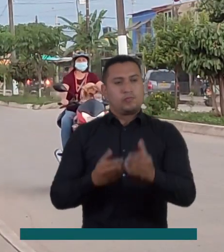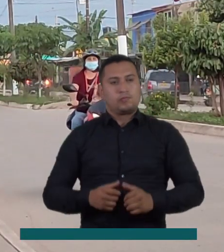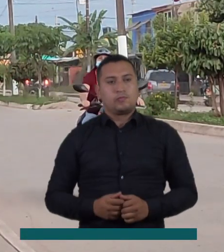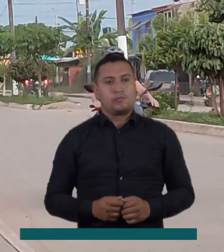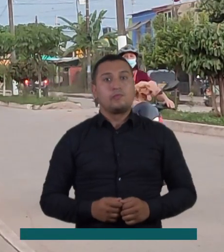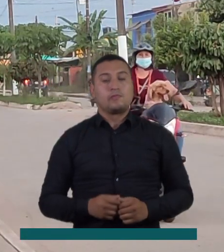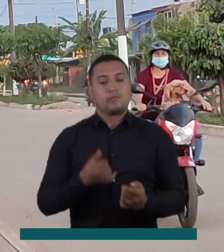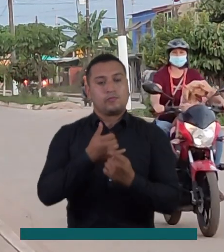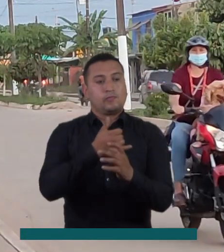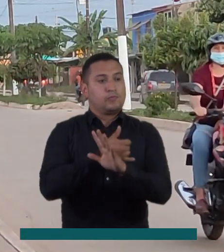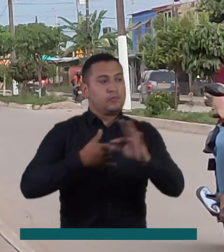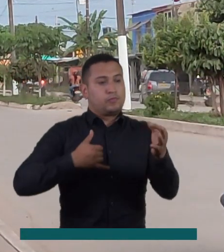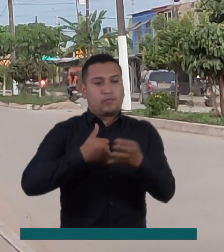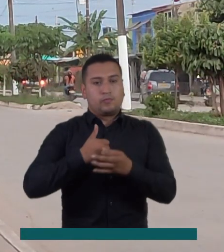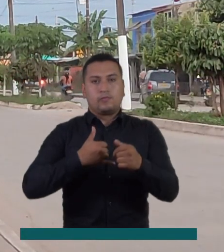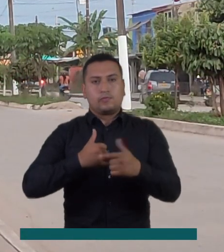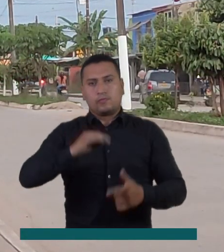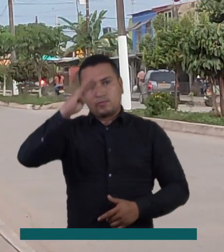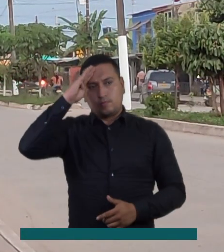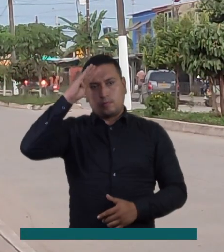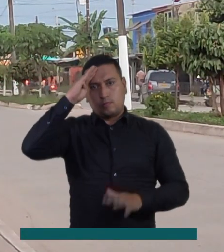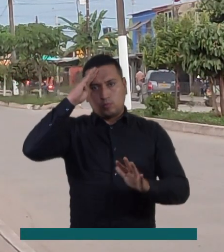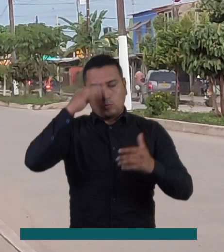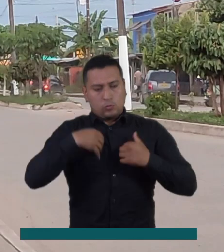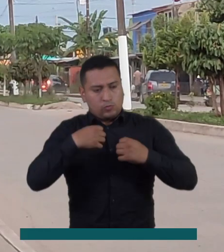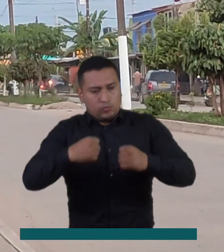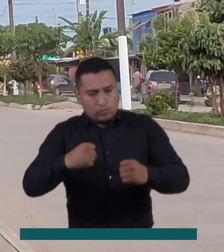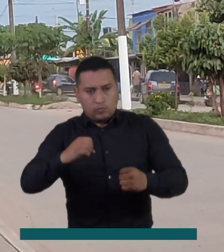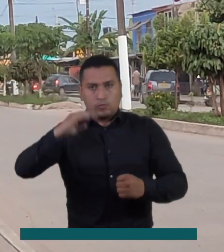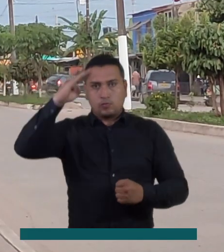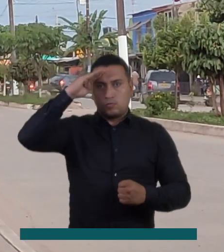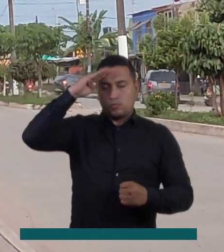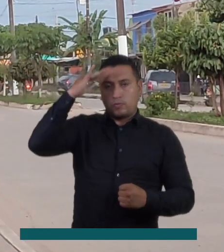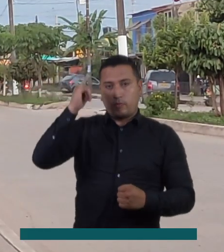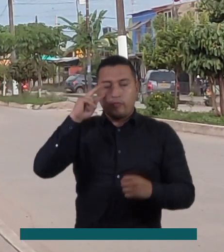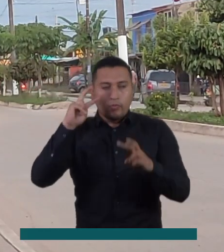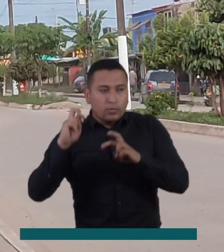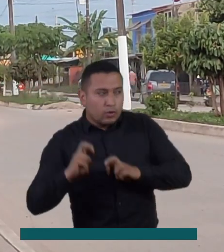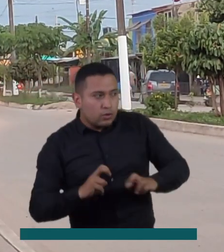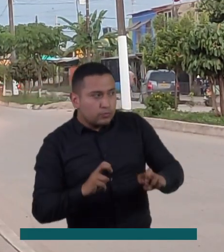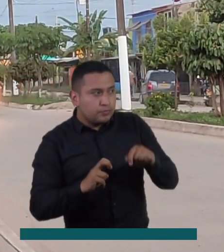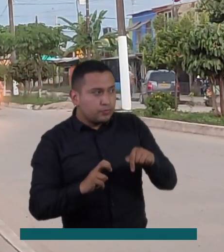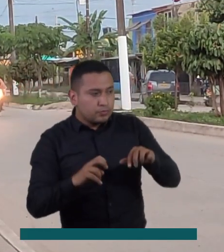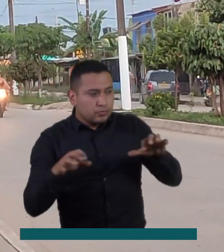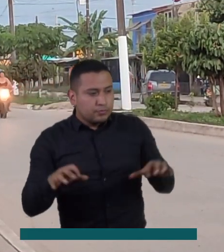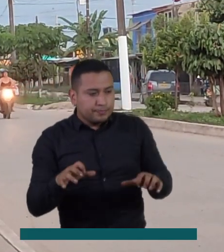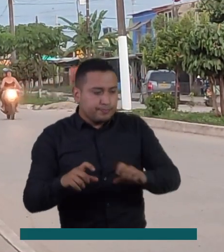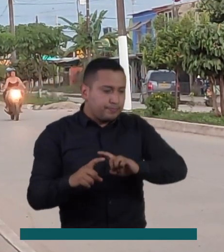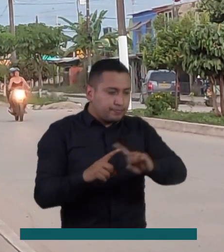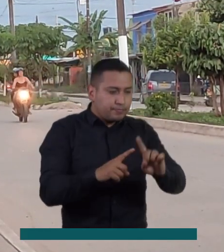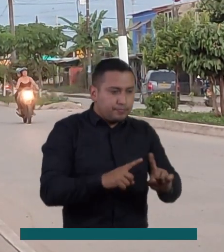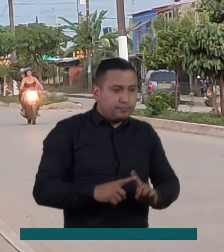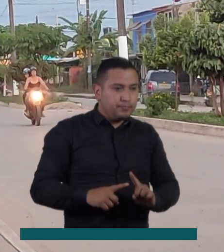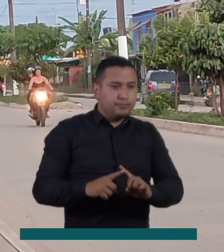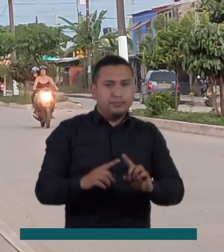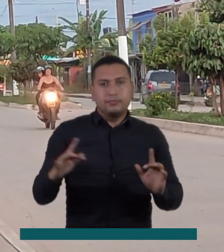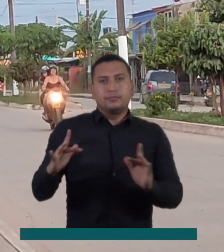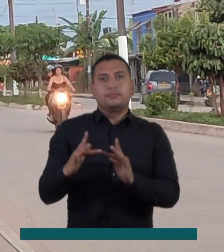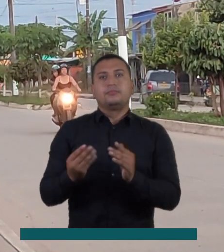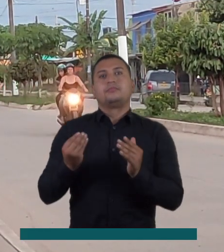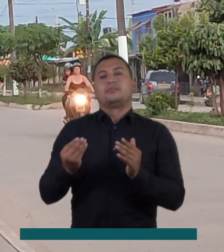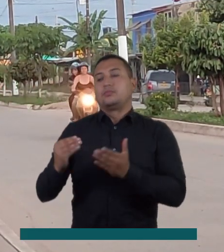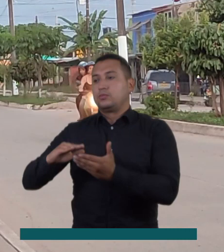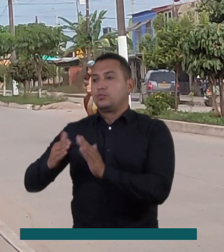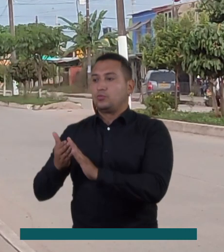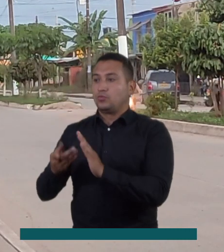En San José del Guaviare, las autoridades sanitarias y policivas se encuentran realizando diferentes actividades con el objetivo de alertar a la